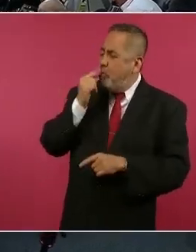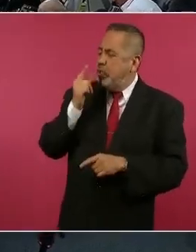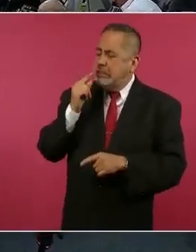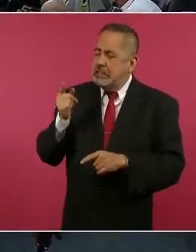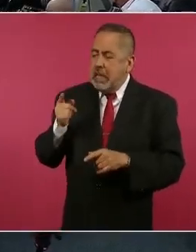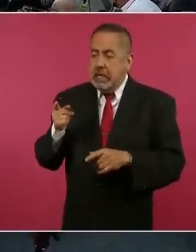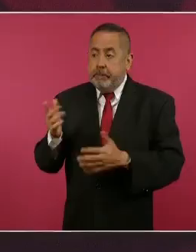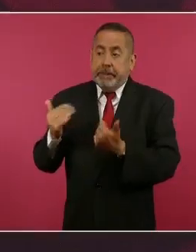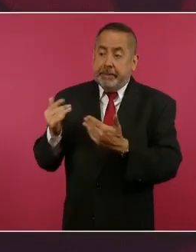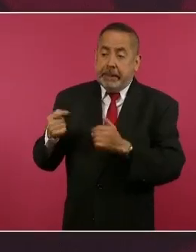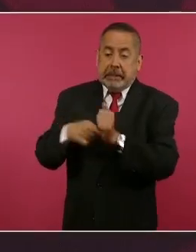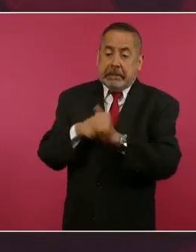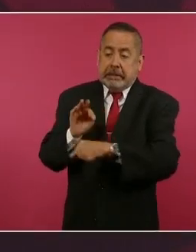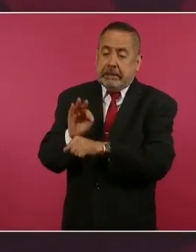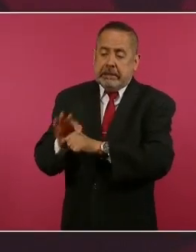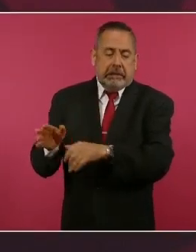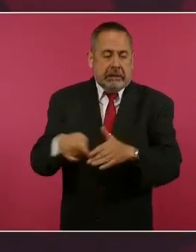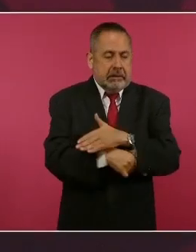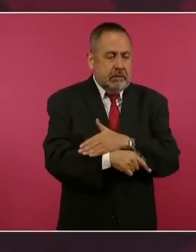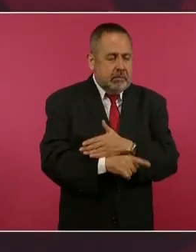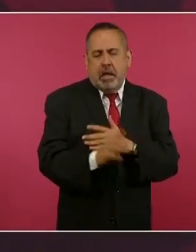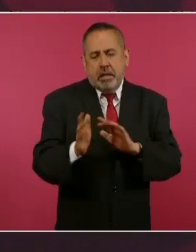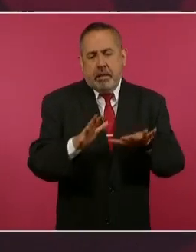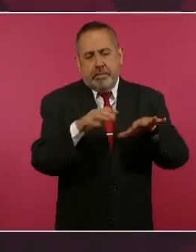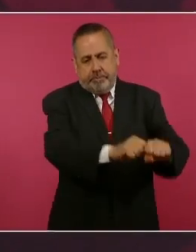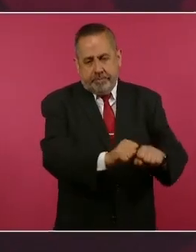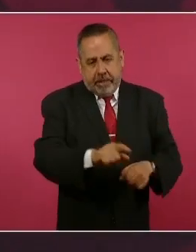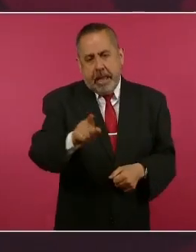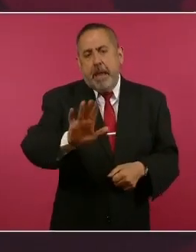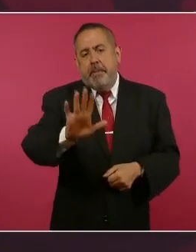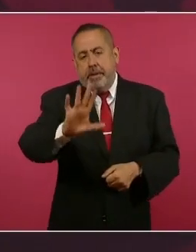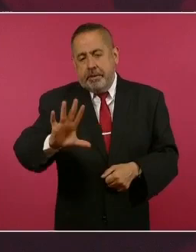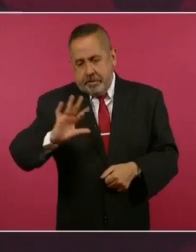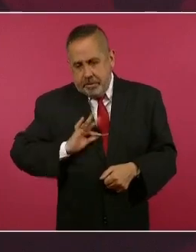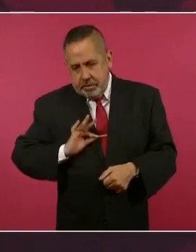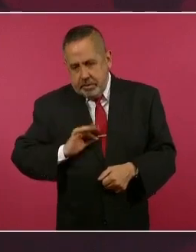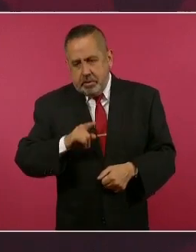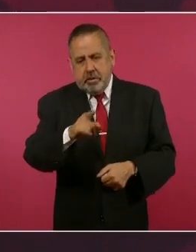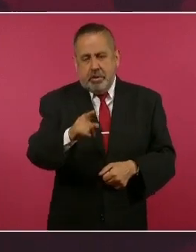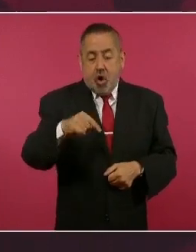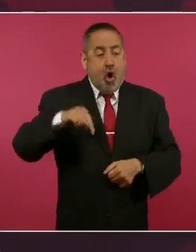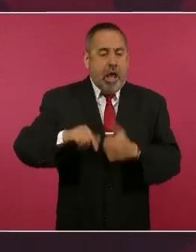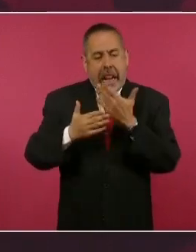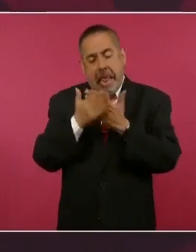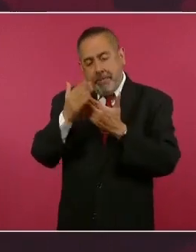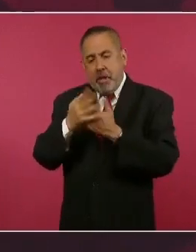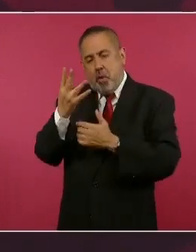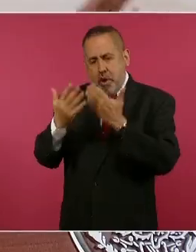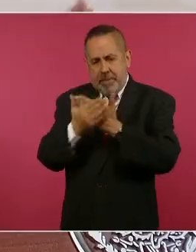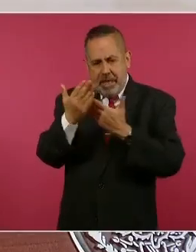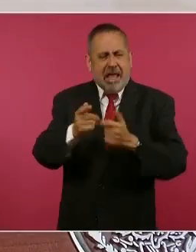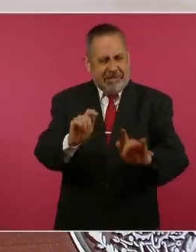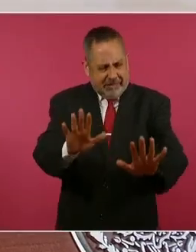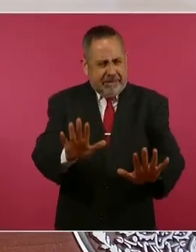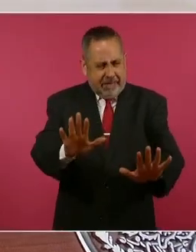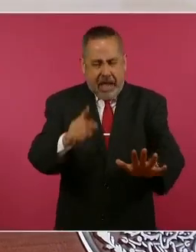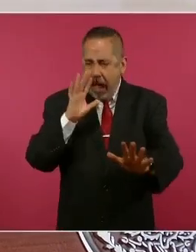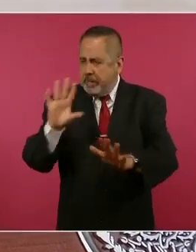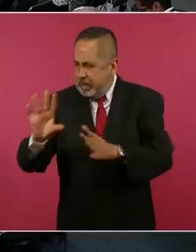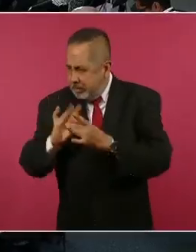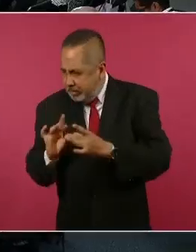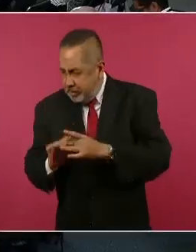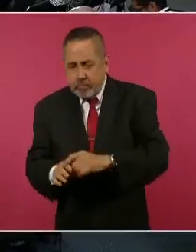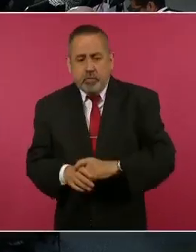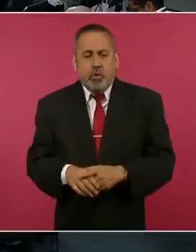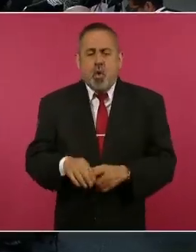Eso es al lo parecer. Que se tiene. Esto fue a las 4 de la mañana. Vamos a esperarnos. ¿Nada más